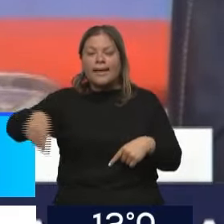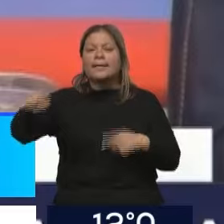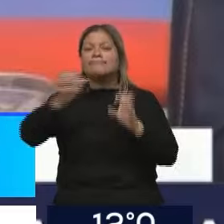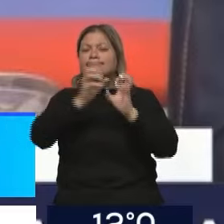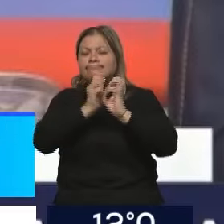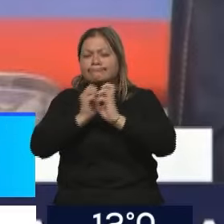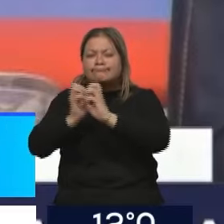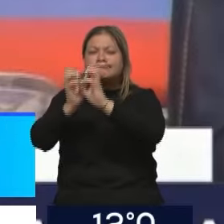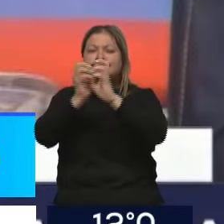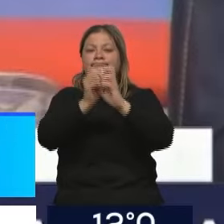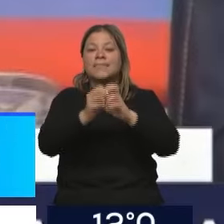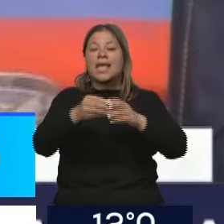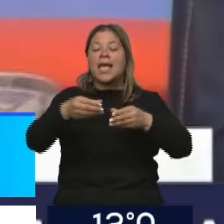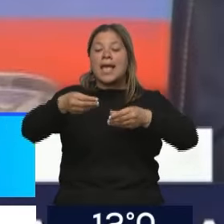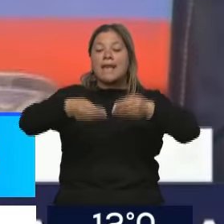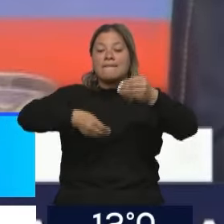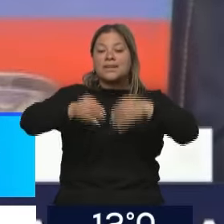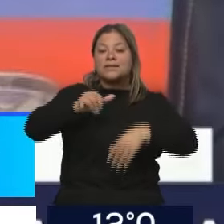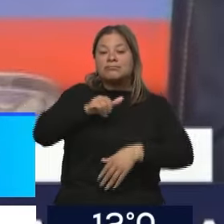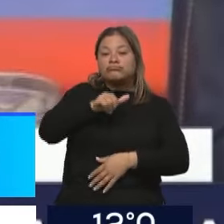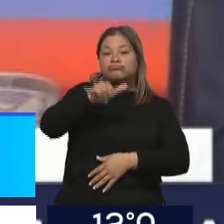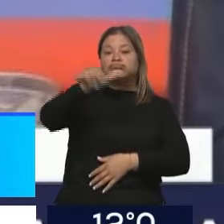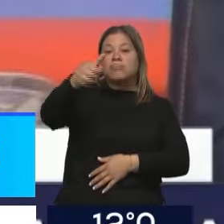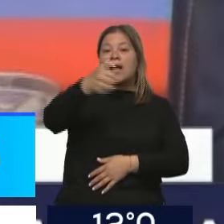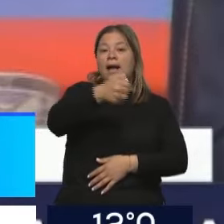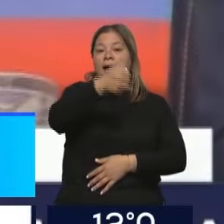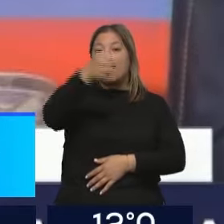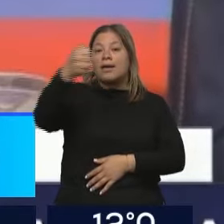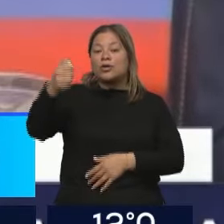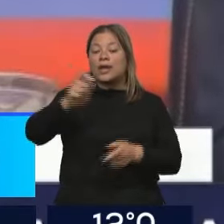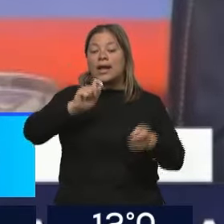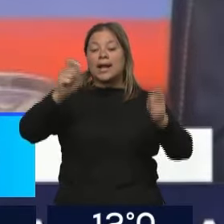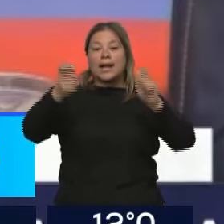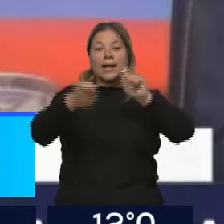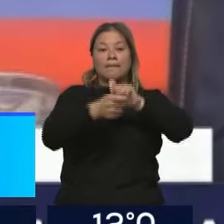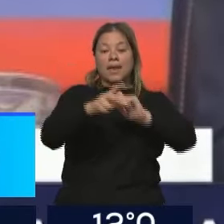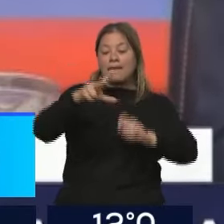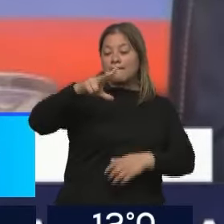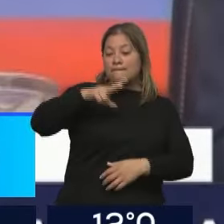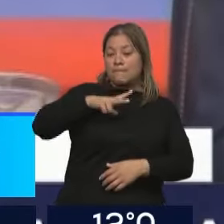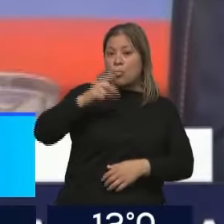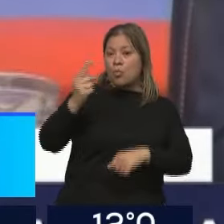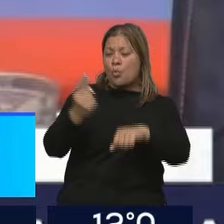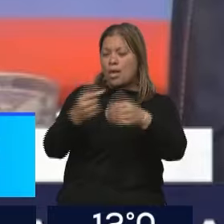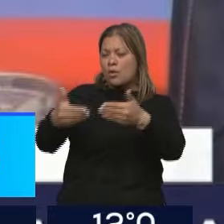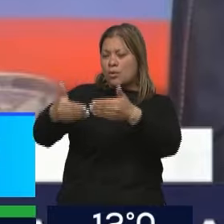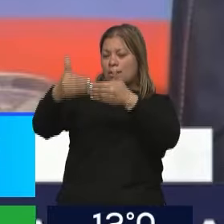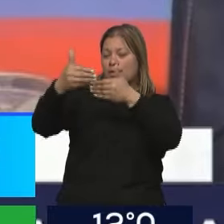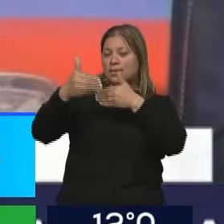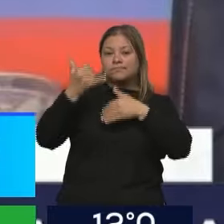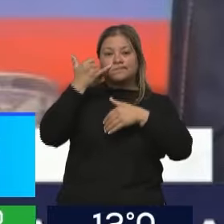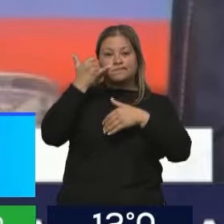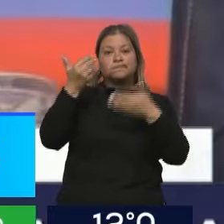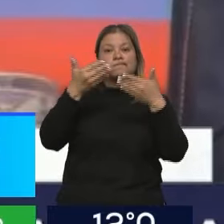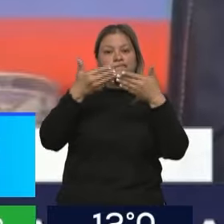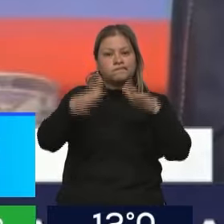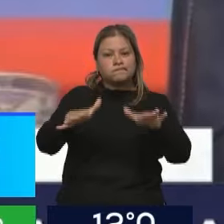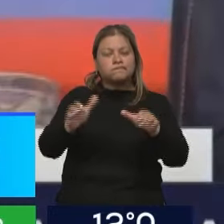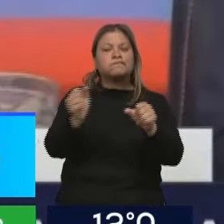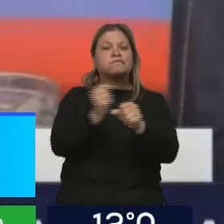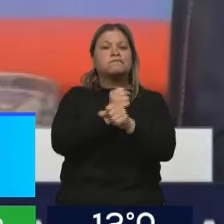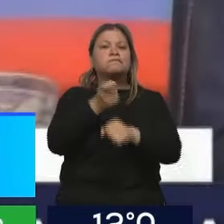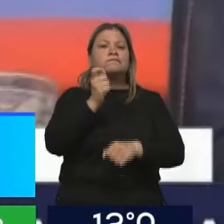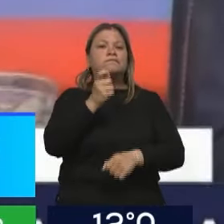Hay que comenzar por lo último, lo que ha pasado ahora, hace menos de una hora, se ha confirmado la salida, la renuncia del gerente